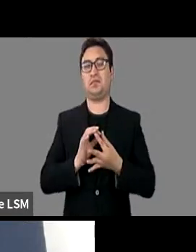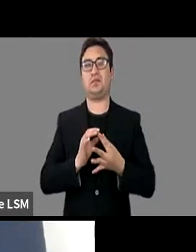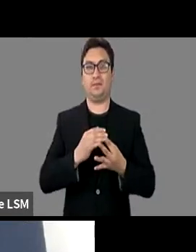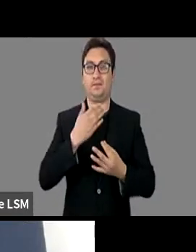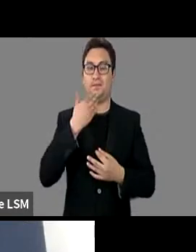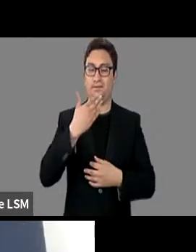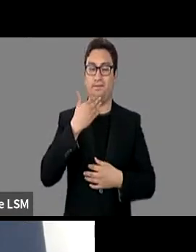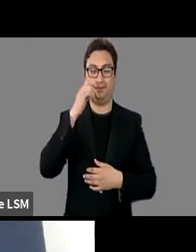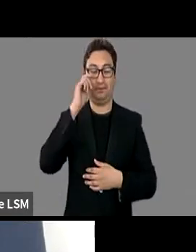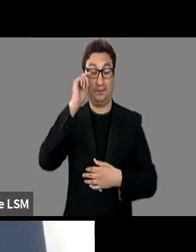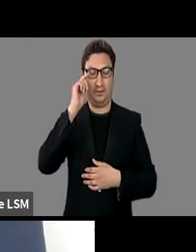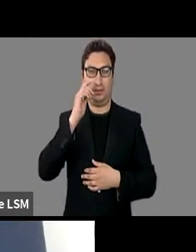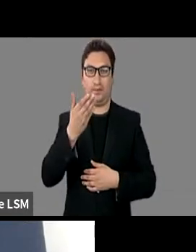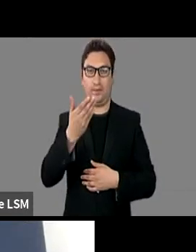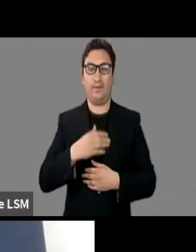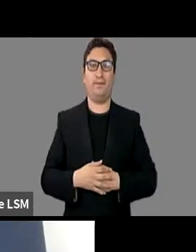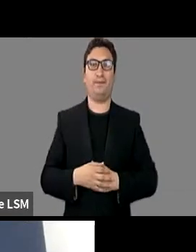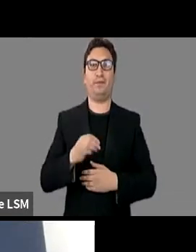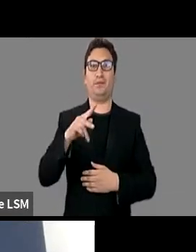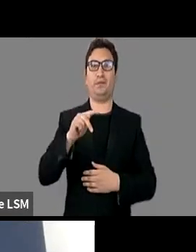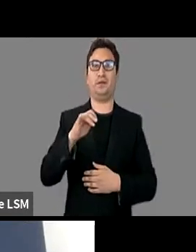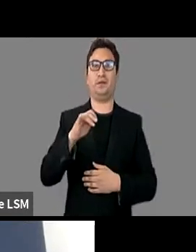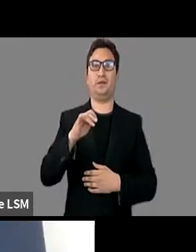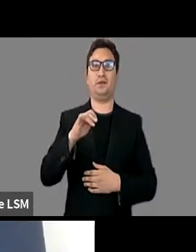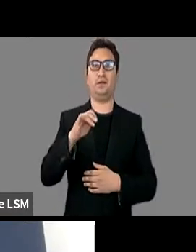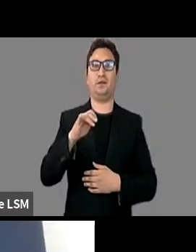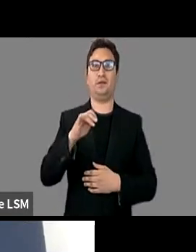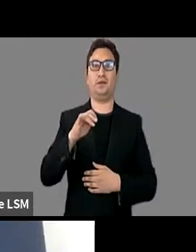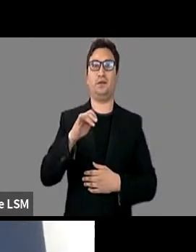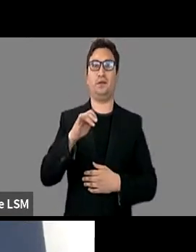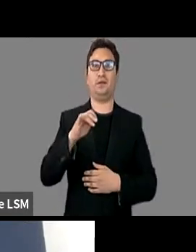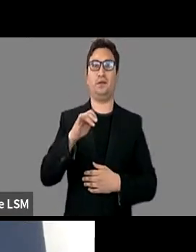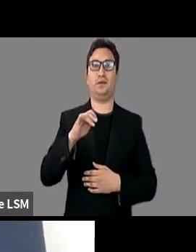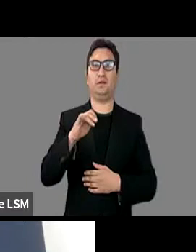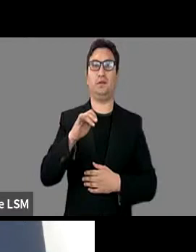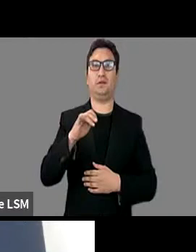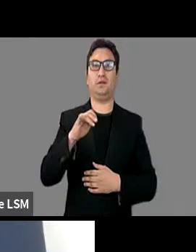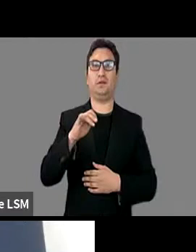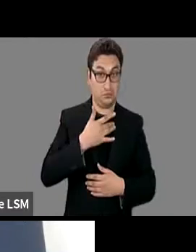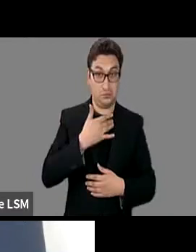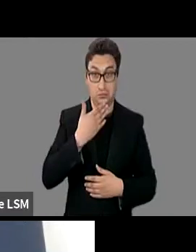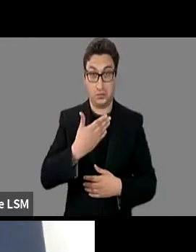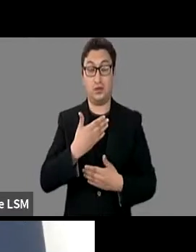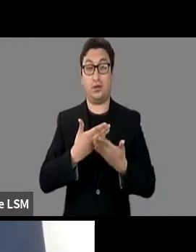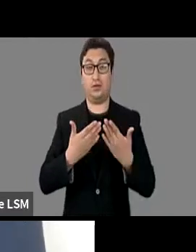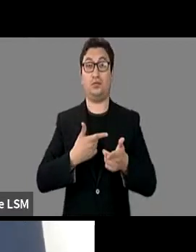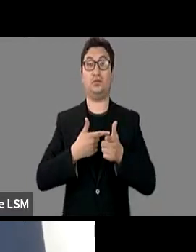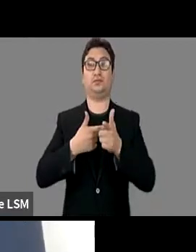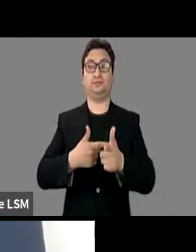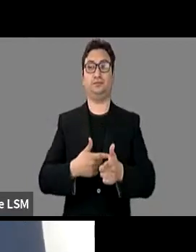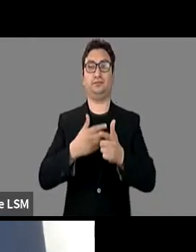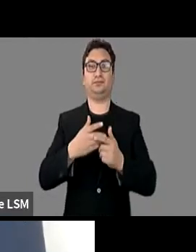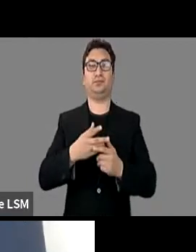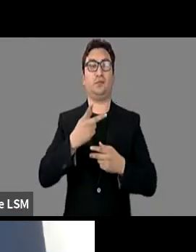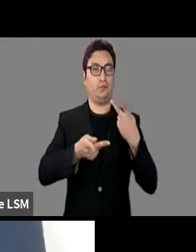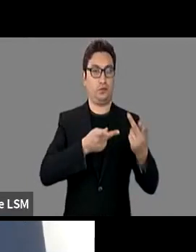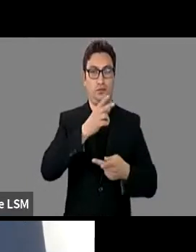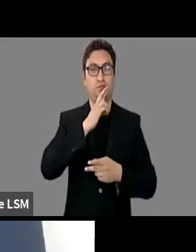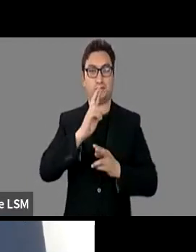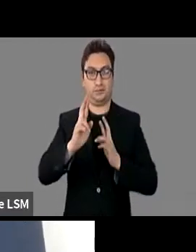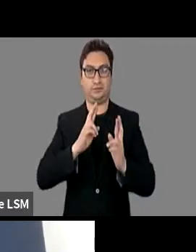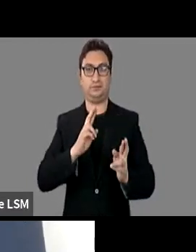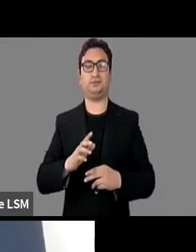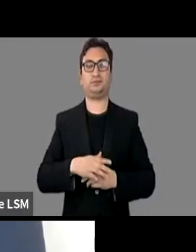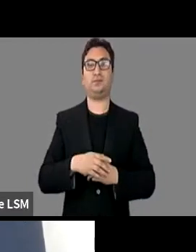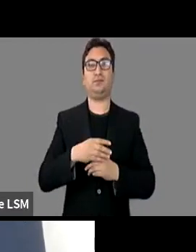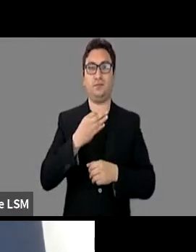y si les parece bien pasamos a la sesión de preguntas y respuestas que nos ha dado el público para ustedes tres. Por